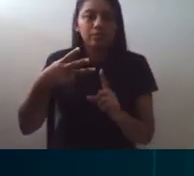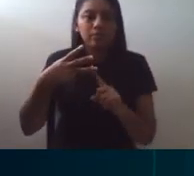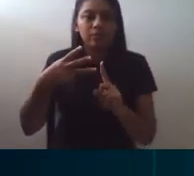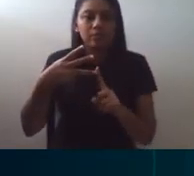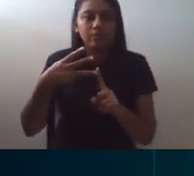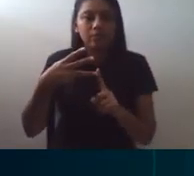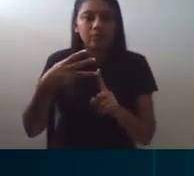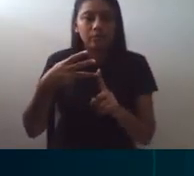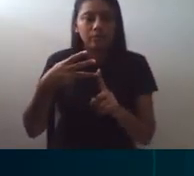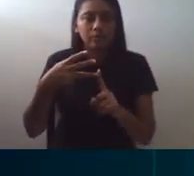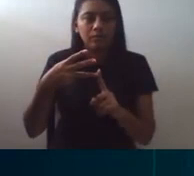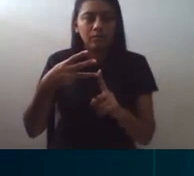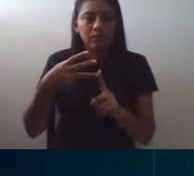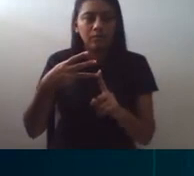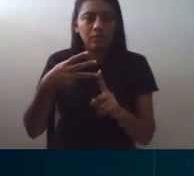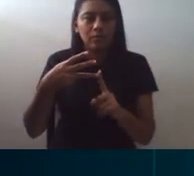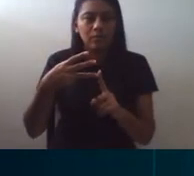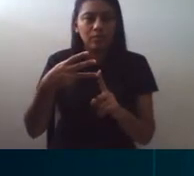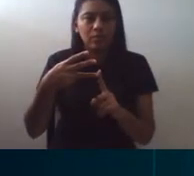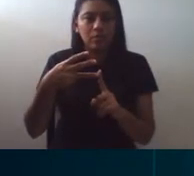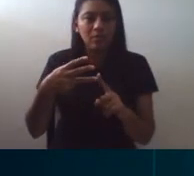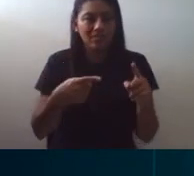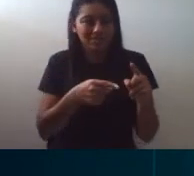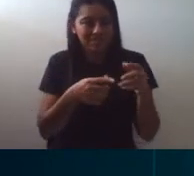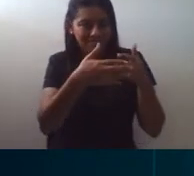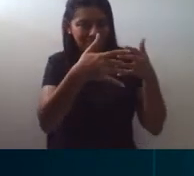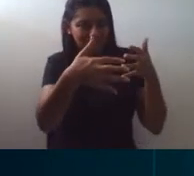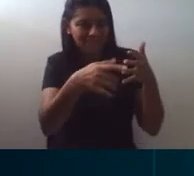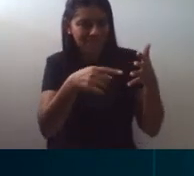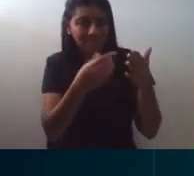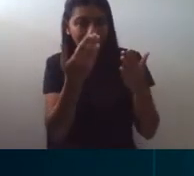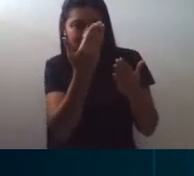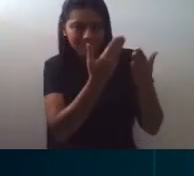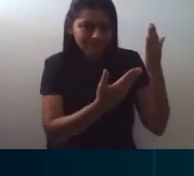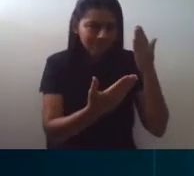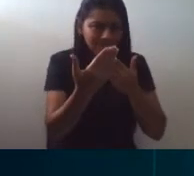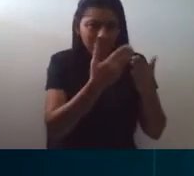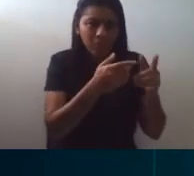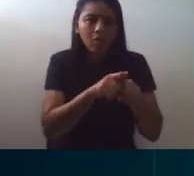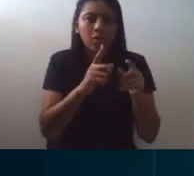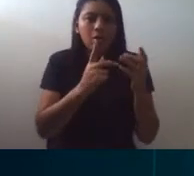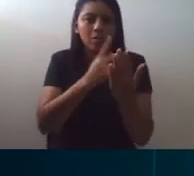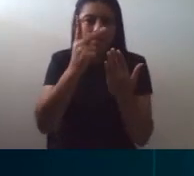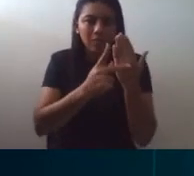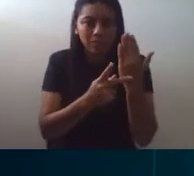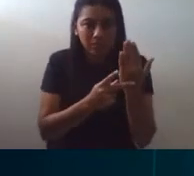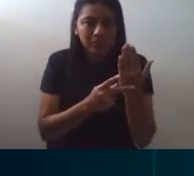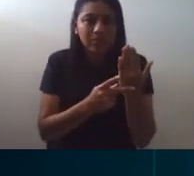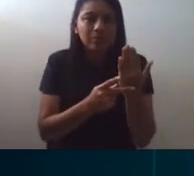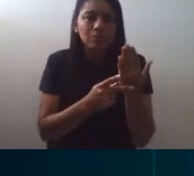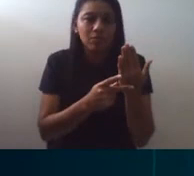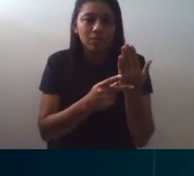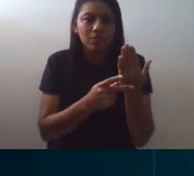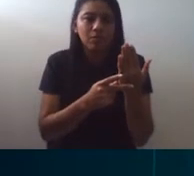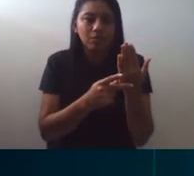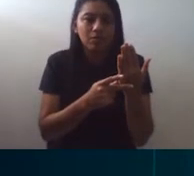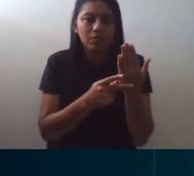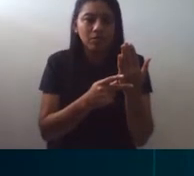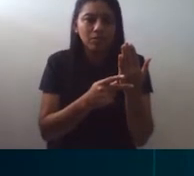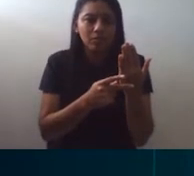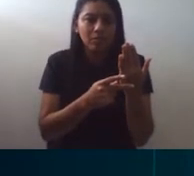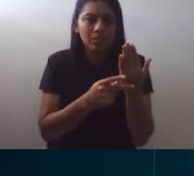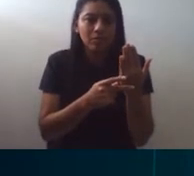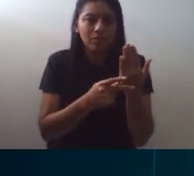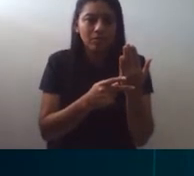Tercero, estaríamos entonces analizando que la analítica de textos encierra el procesamiento de modelos predictivos. Entonces nos permitirán, y aquí pues de pronto para no leerla